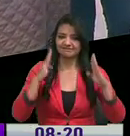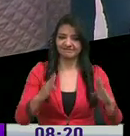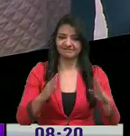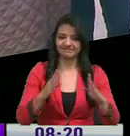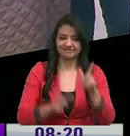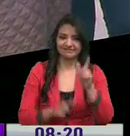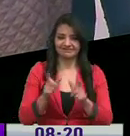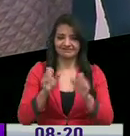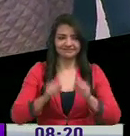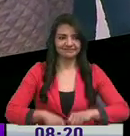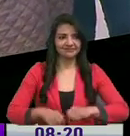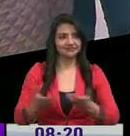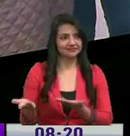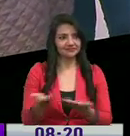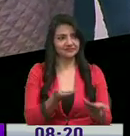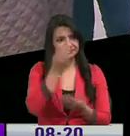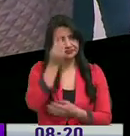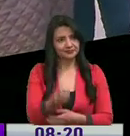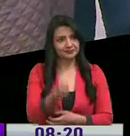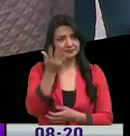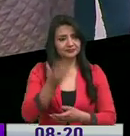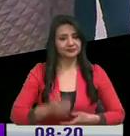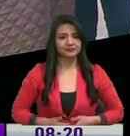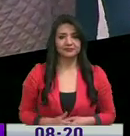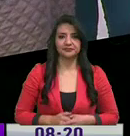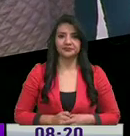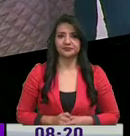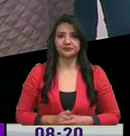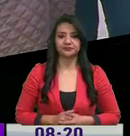nuestros vecinos. Sofía, buenos días, adelante.